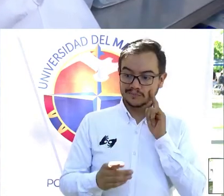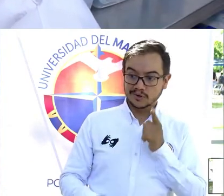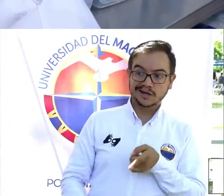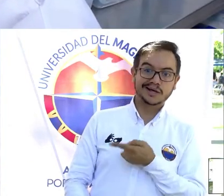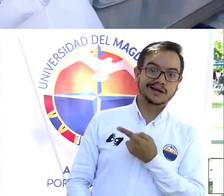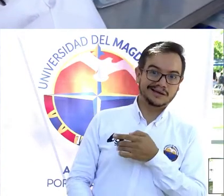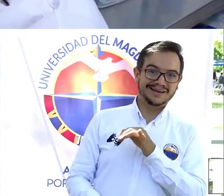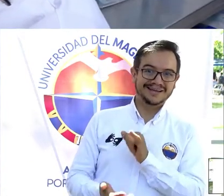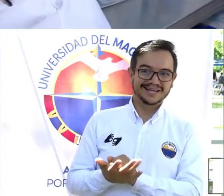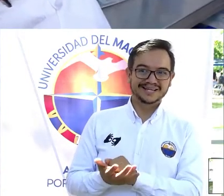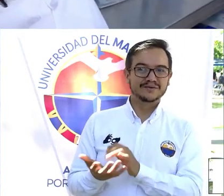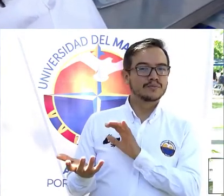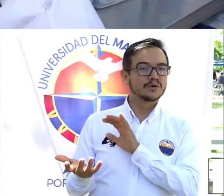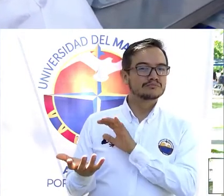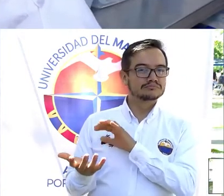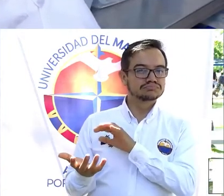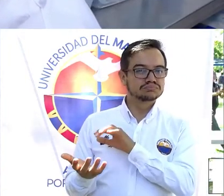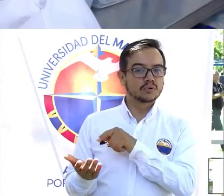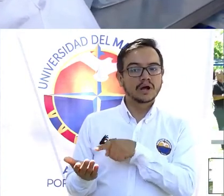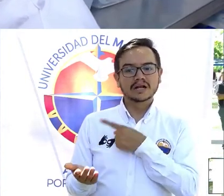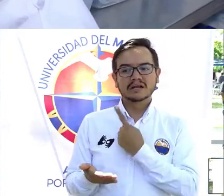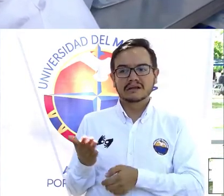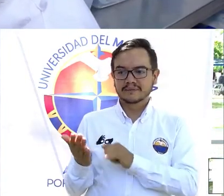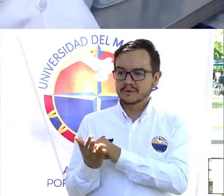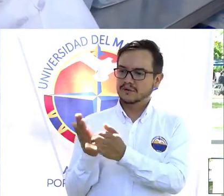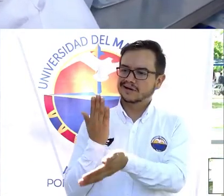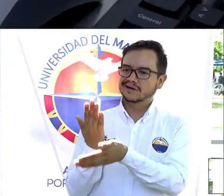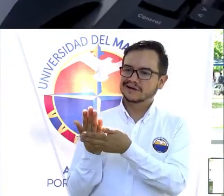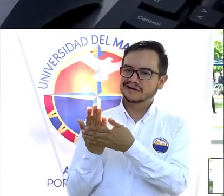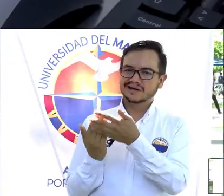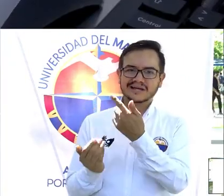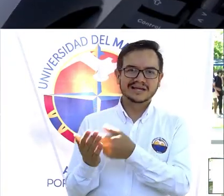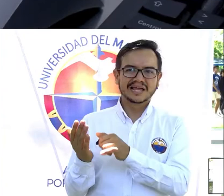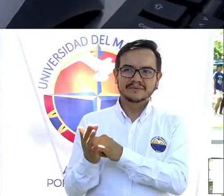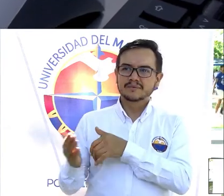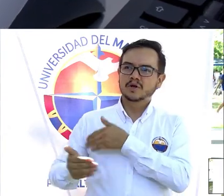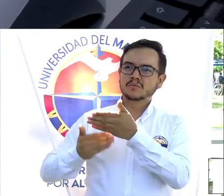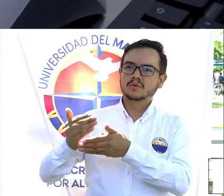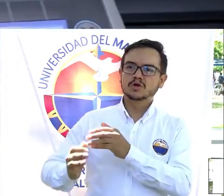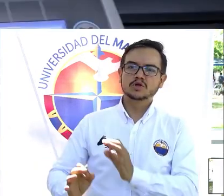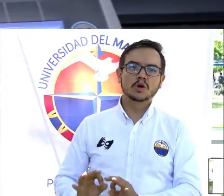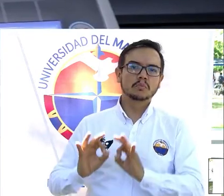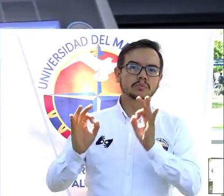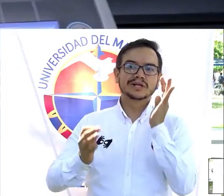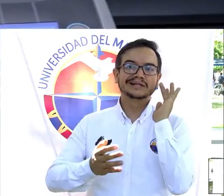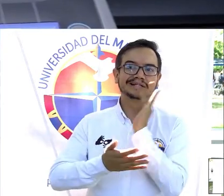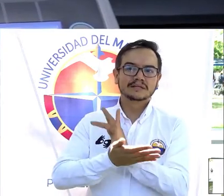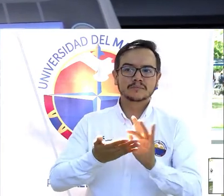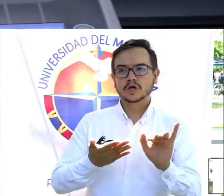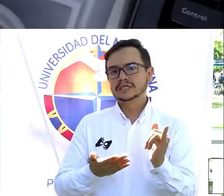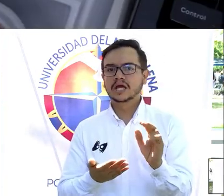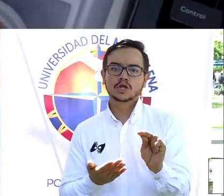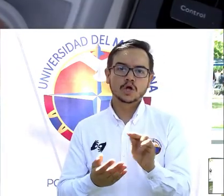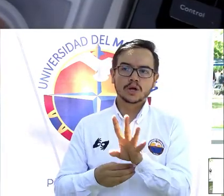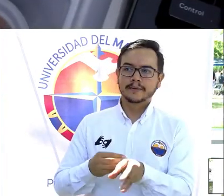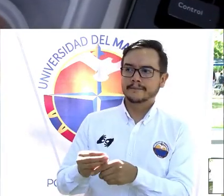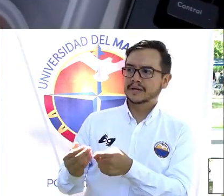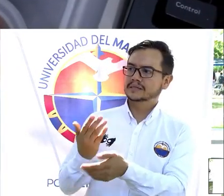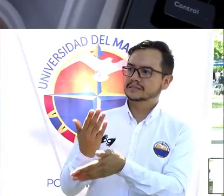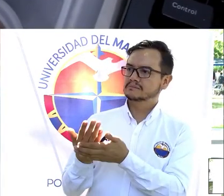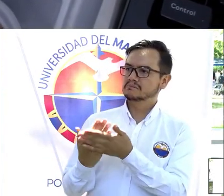indicadores biológicos que nos permite verificar la eficacia del proceso de esterilización y también la trazabilidad de